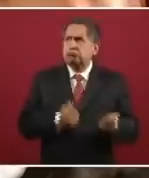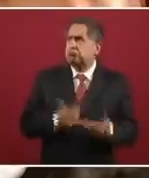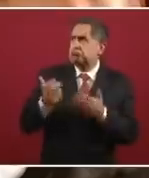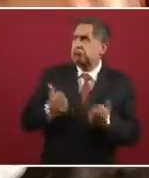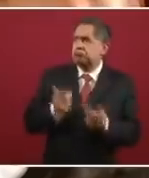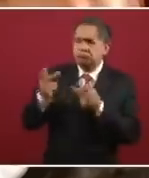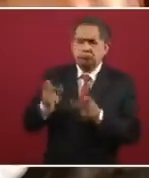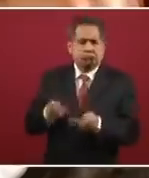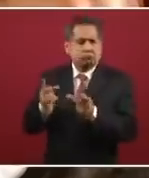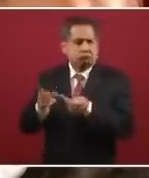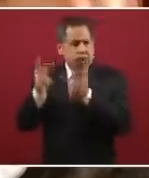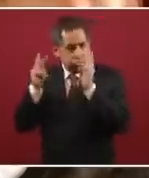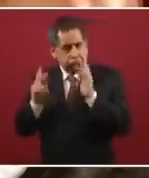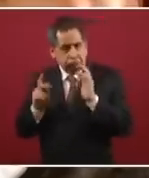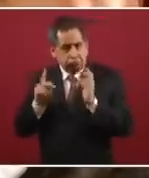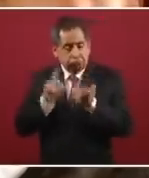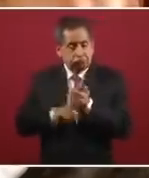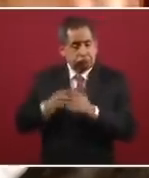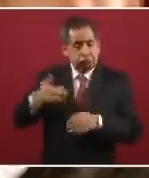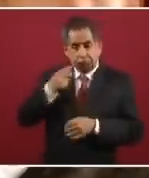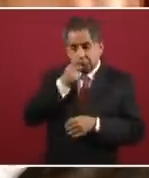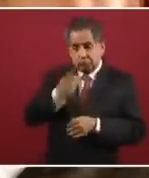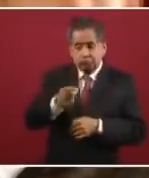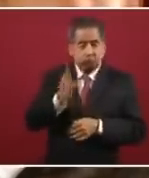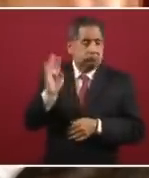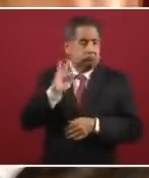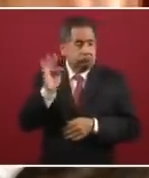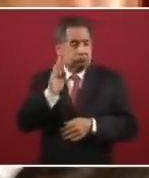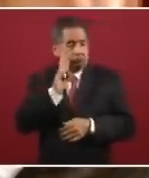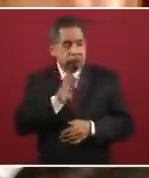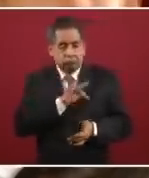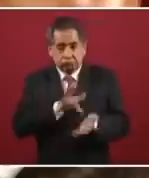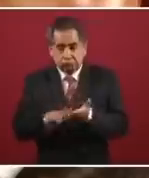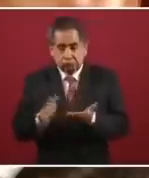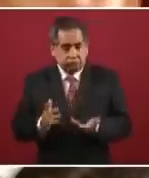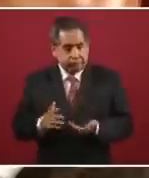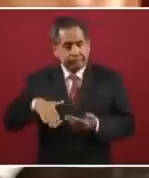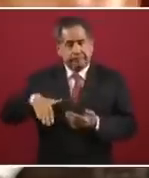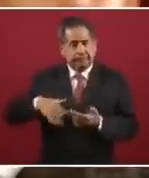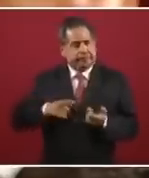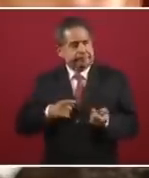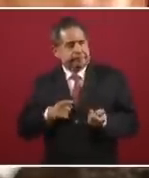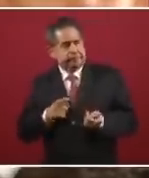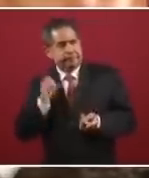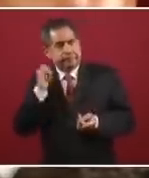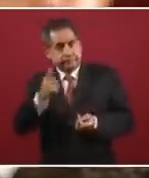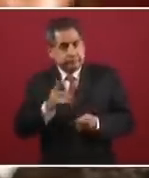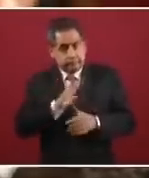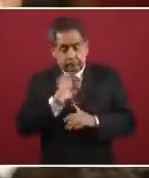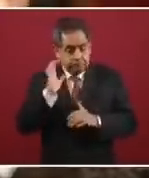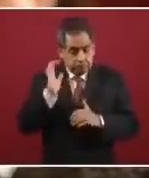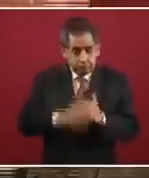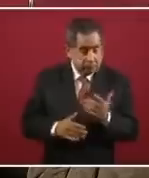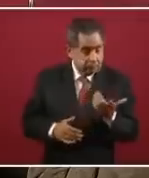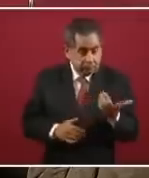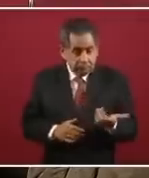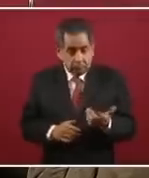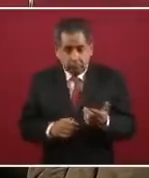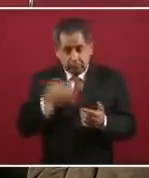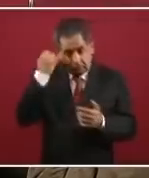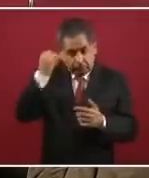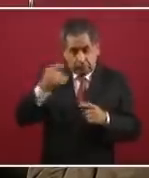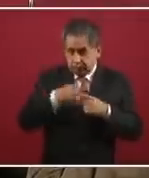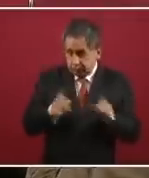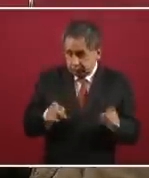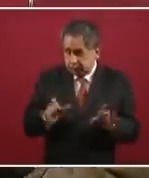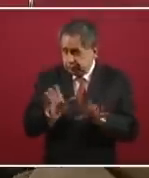todavía hace poco se mencionaba como una posibilidad, pero ahora con lo que comenta, queda anulada esta intención, este deseo de Donald